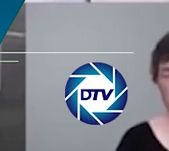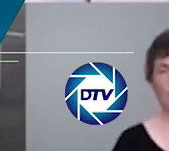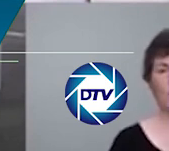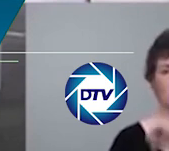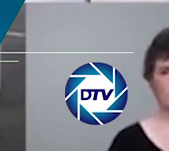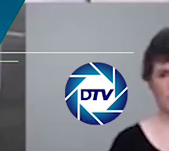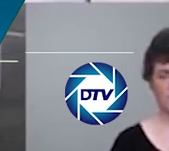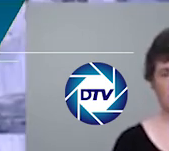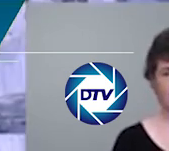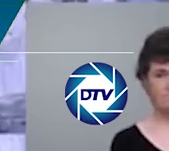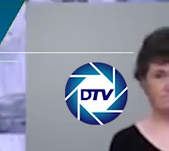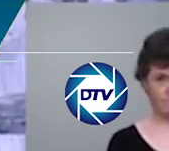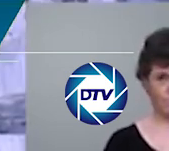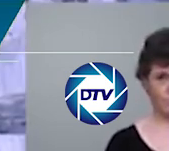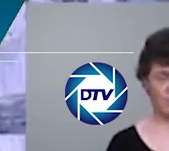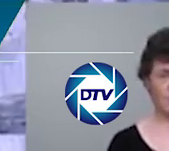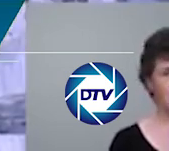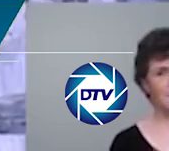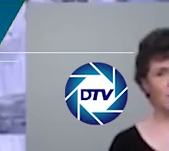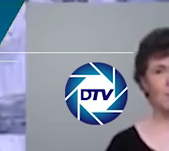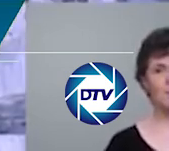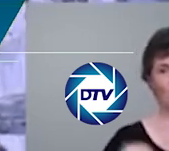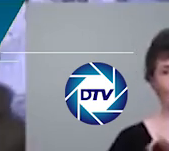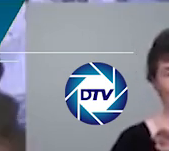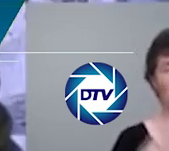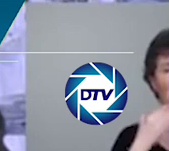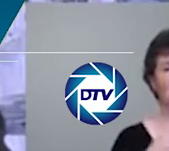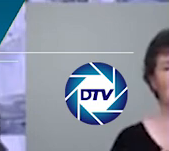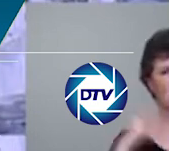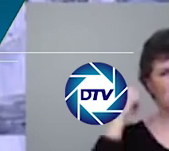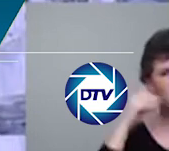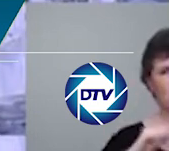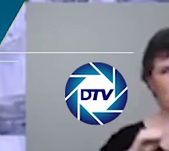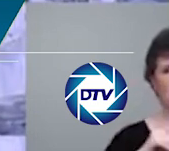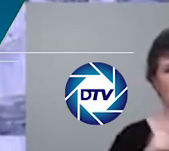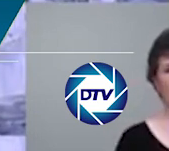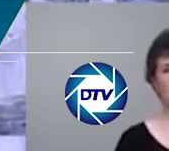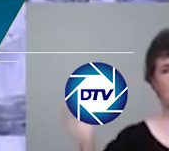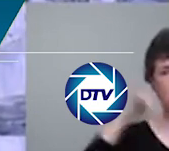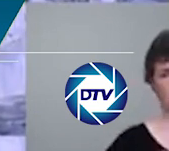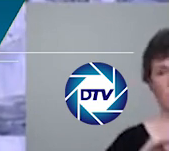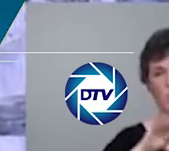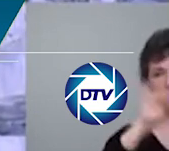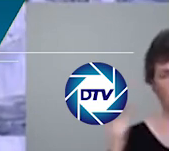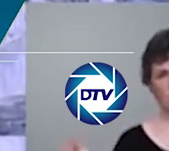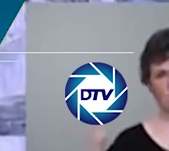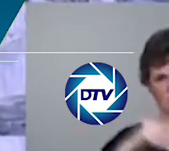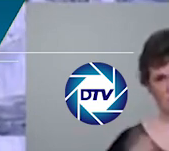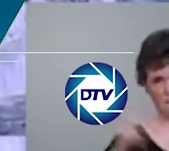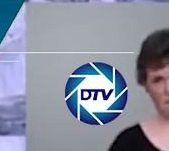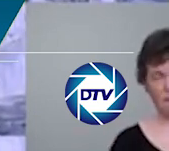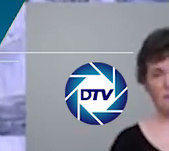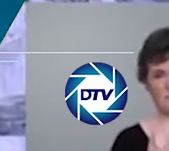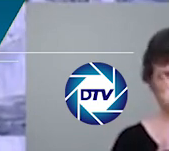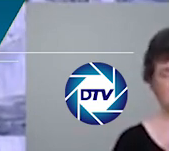el Falcon. Y eso no tendría que ser así. Cuando usted necesite el Falcon por un tema de partido, perfecto, utilícelo, pero lo paga